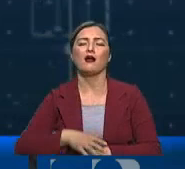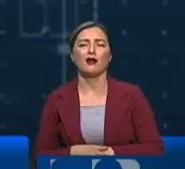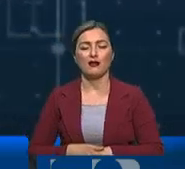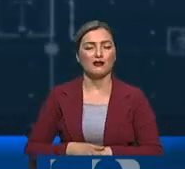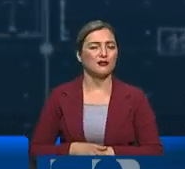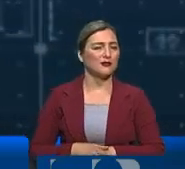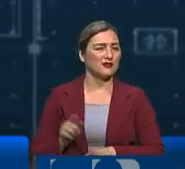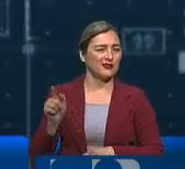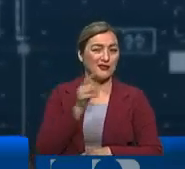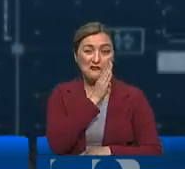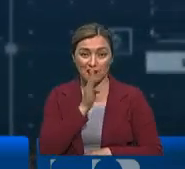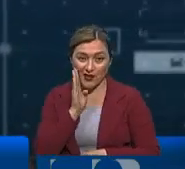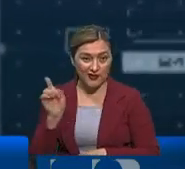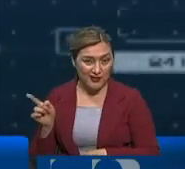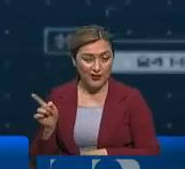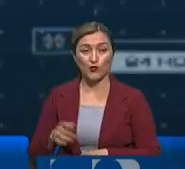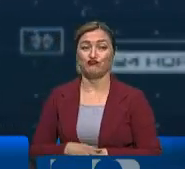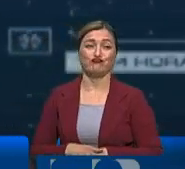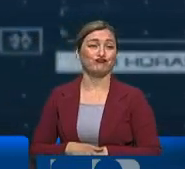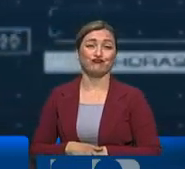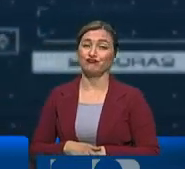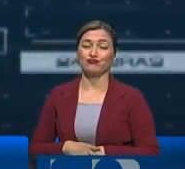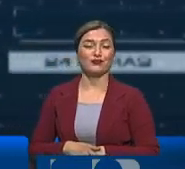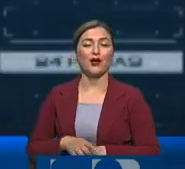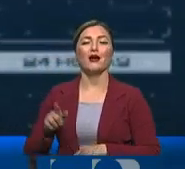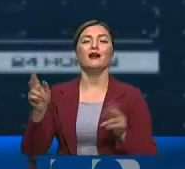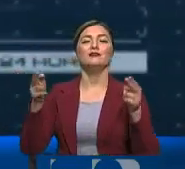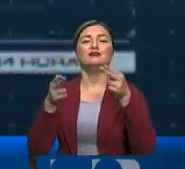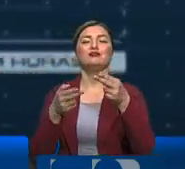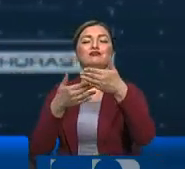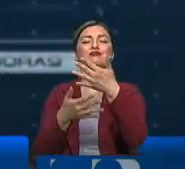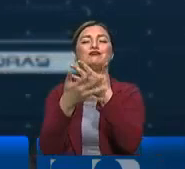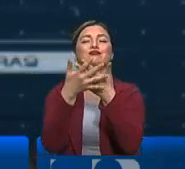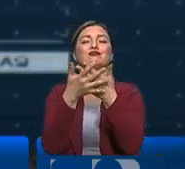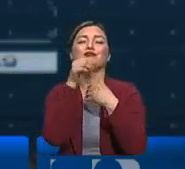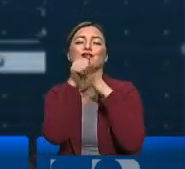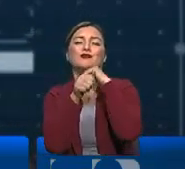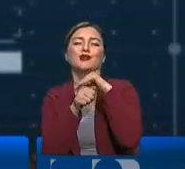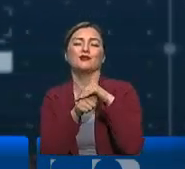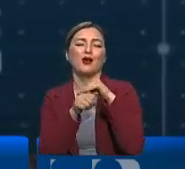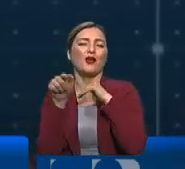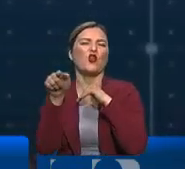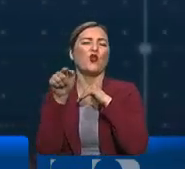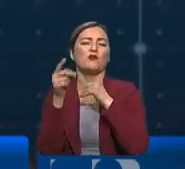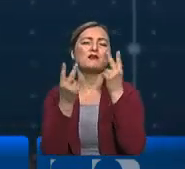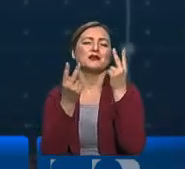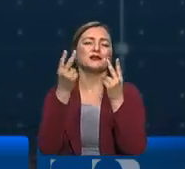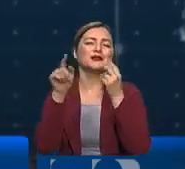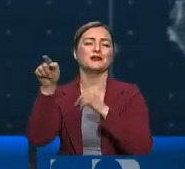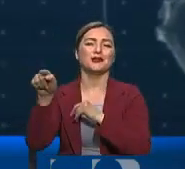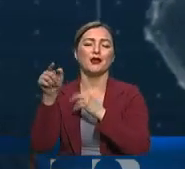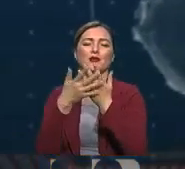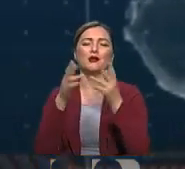No, no se trata de un bar, sino que sería una de las celdas para visitas íntimas del pabellón 6 de la penitenciaría del